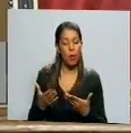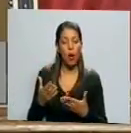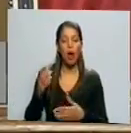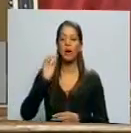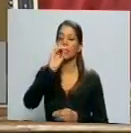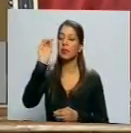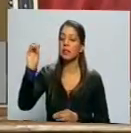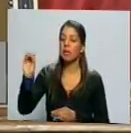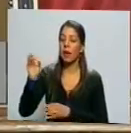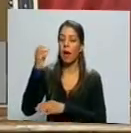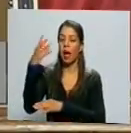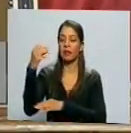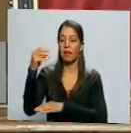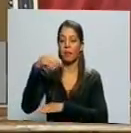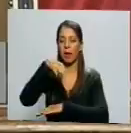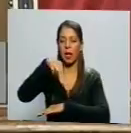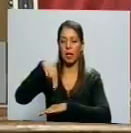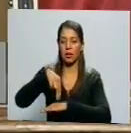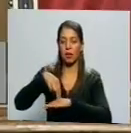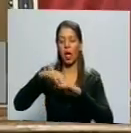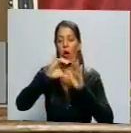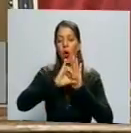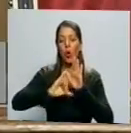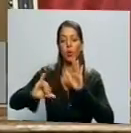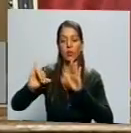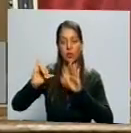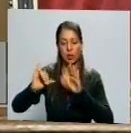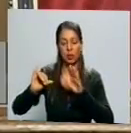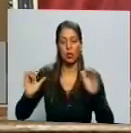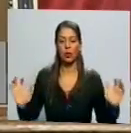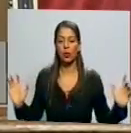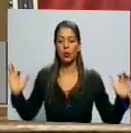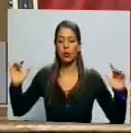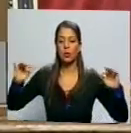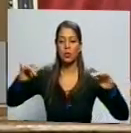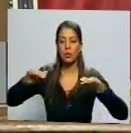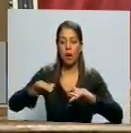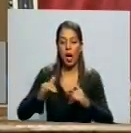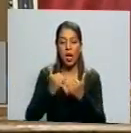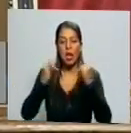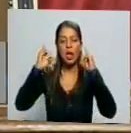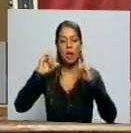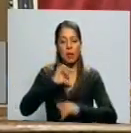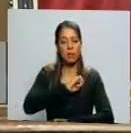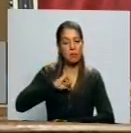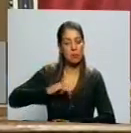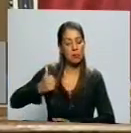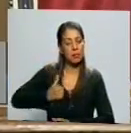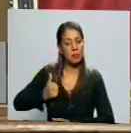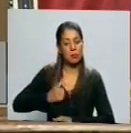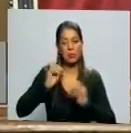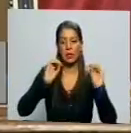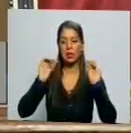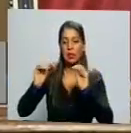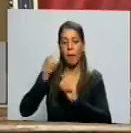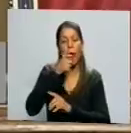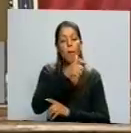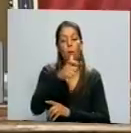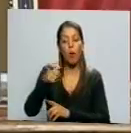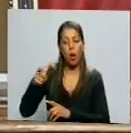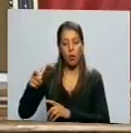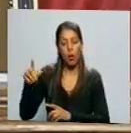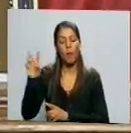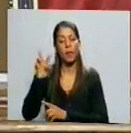Asamblea Nacional Constituyente. Esto permitirá reunirnos en soberanía, convocar al soberano, que es el pueblo nacional, al